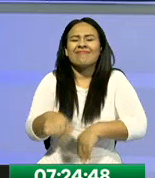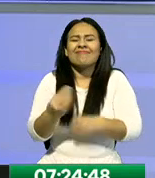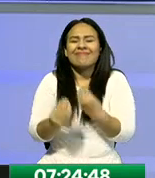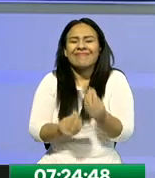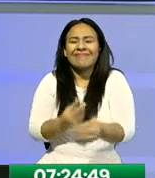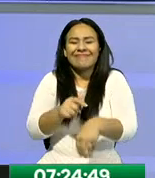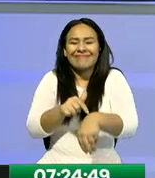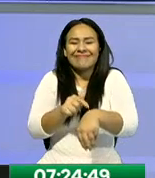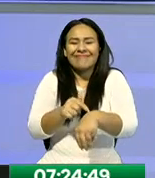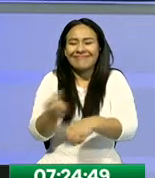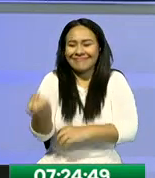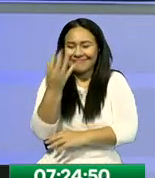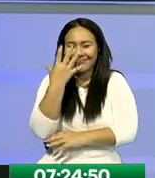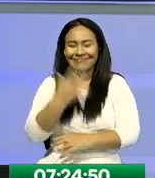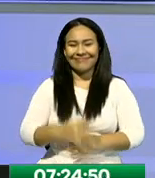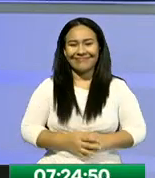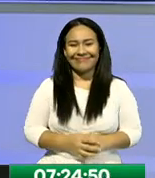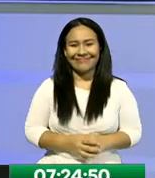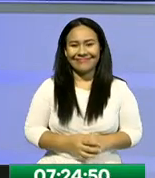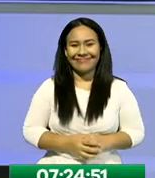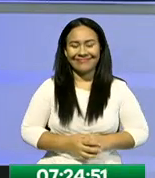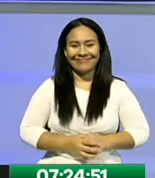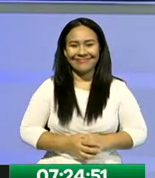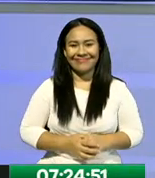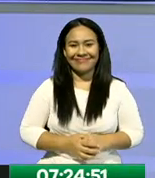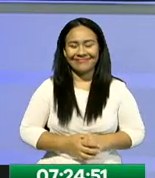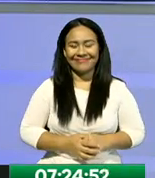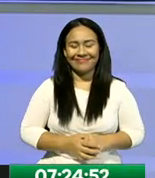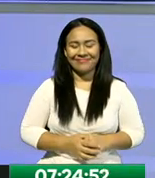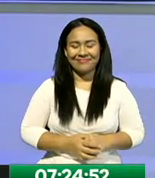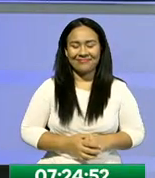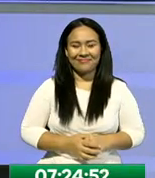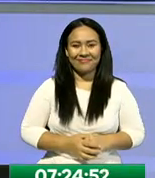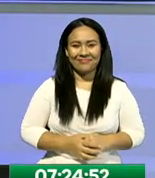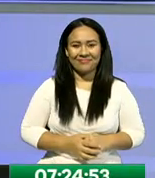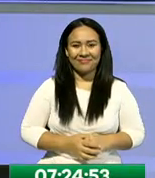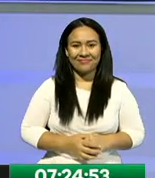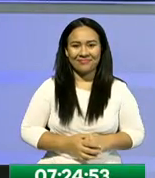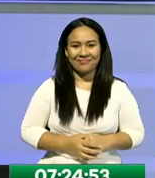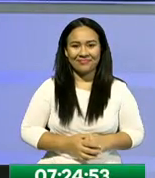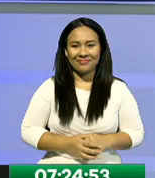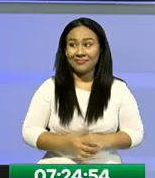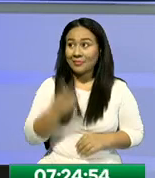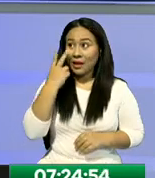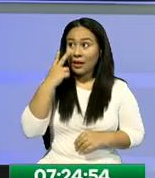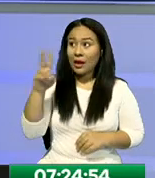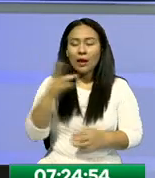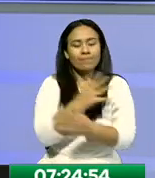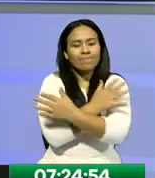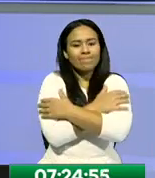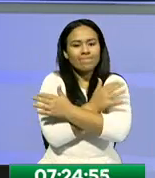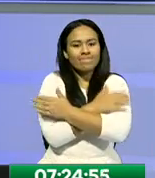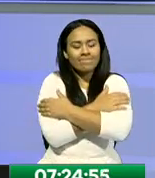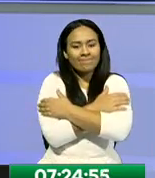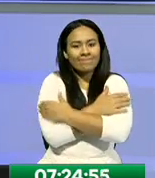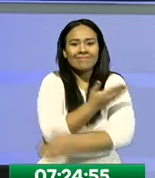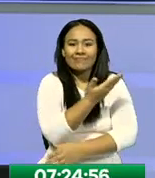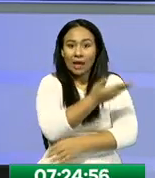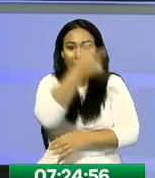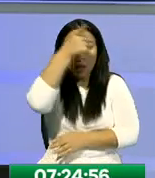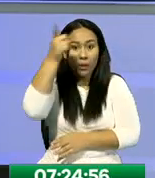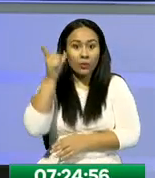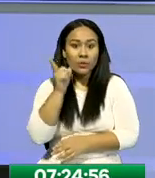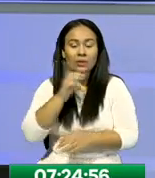Buenos días, te escuchamos. Reciba un fuerte abrazo, mi querida Luisa y